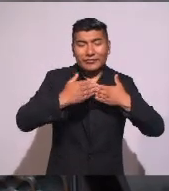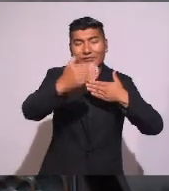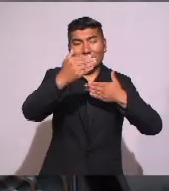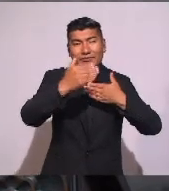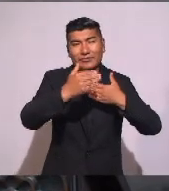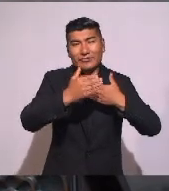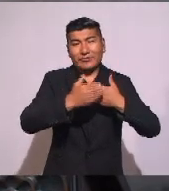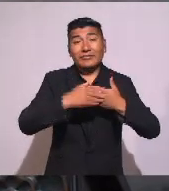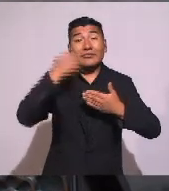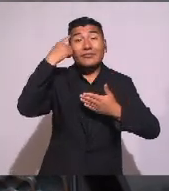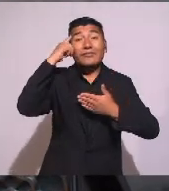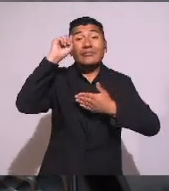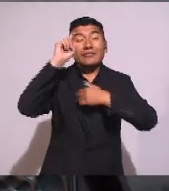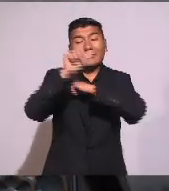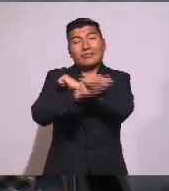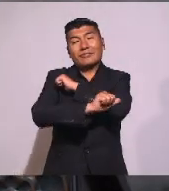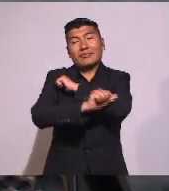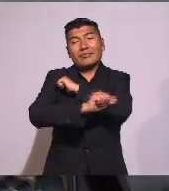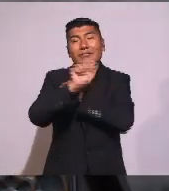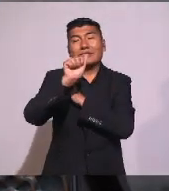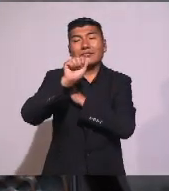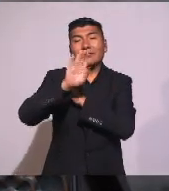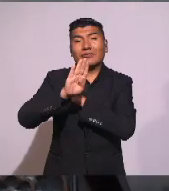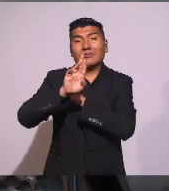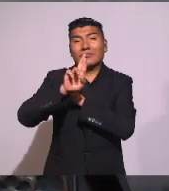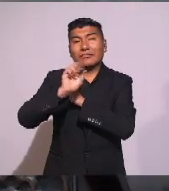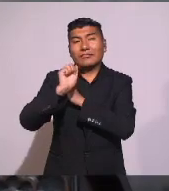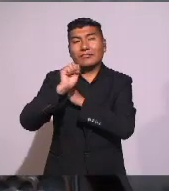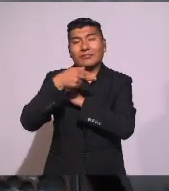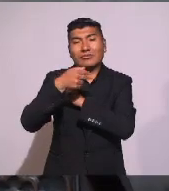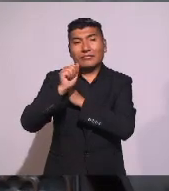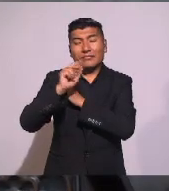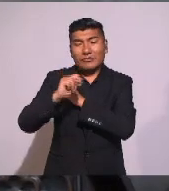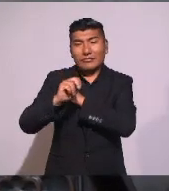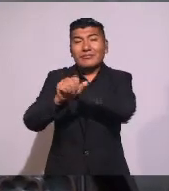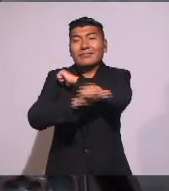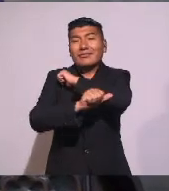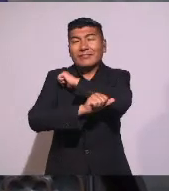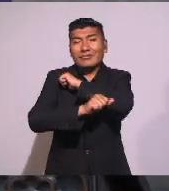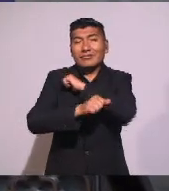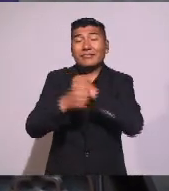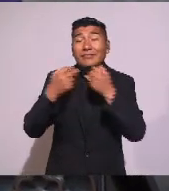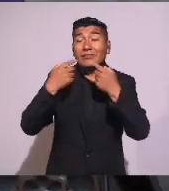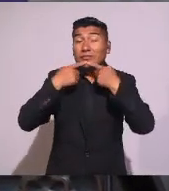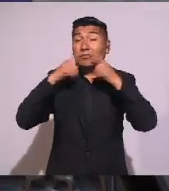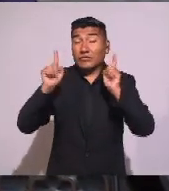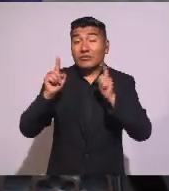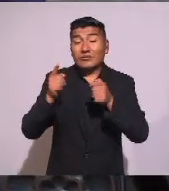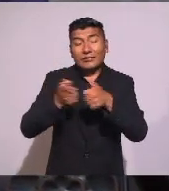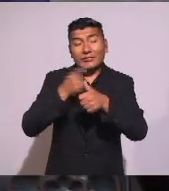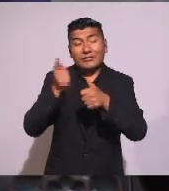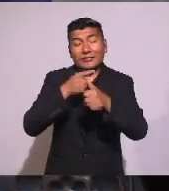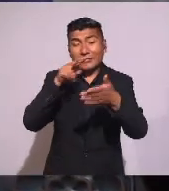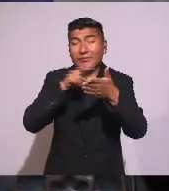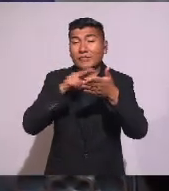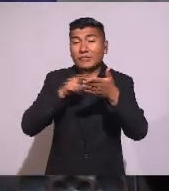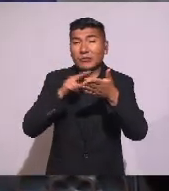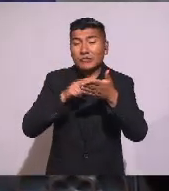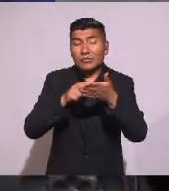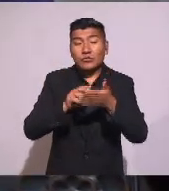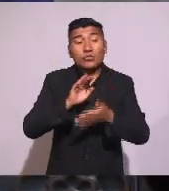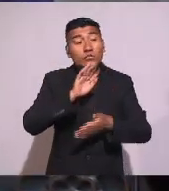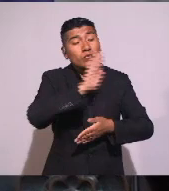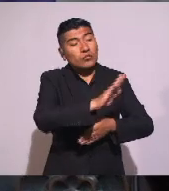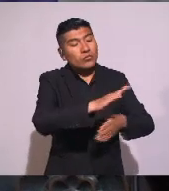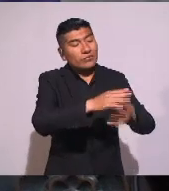para abraham esta voz del señor se manifestó en las palabras que escuchamos en la primera lectura deja tu